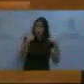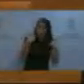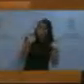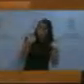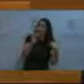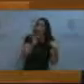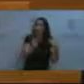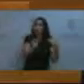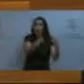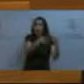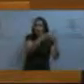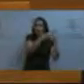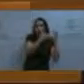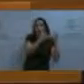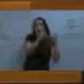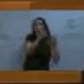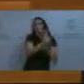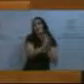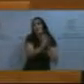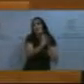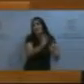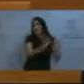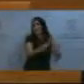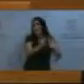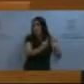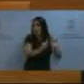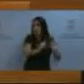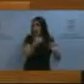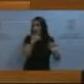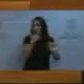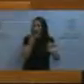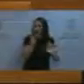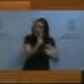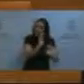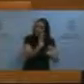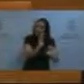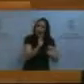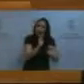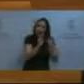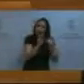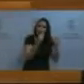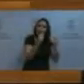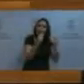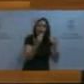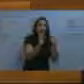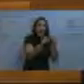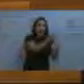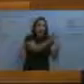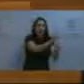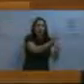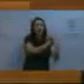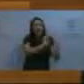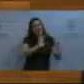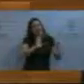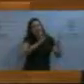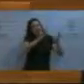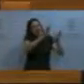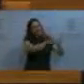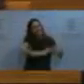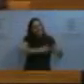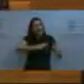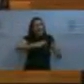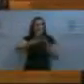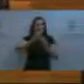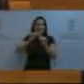representante de alguna sociedad es el que interpela o es el que pregunta. Entonces, la